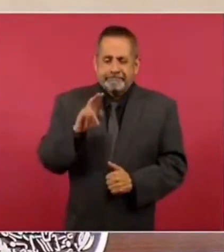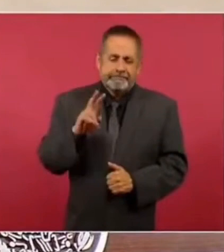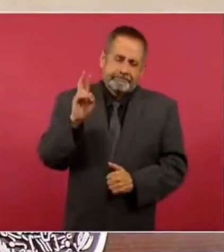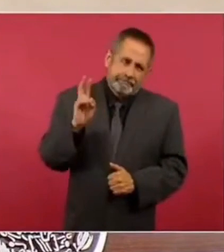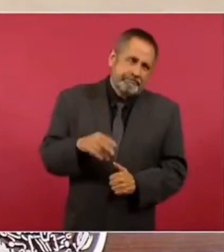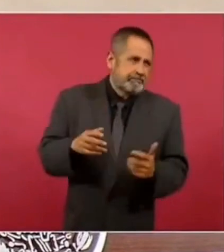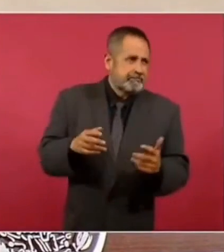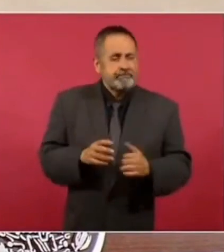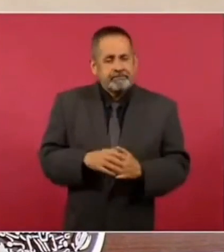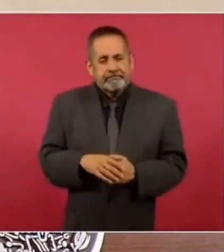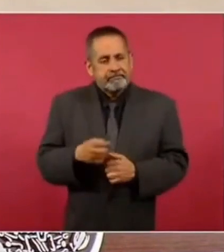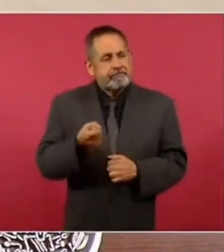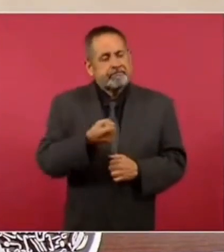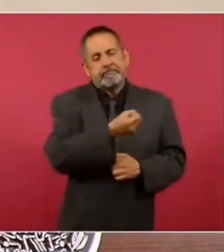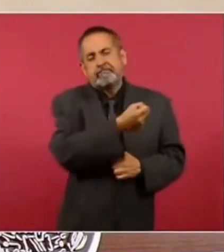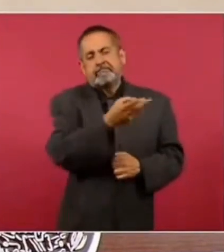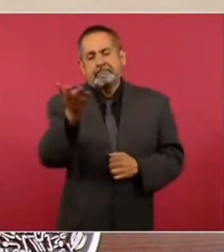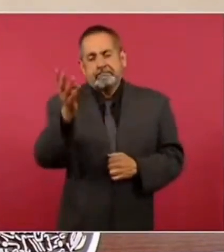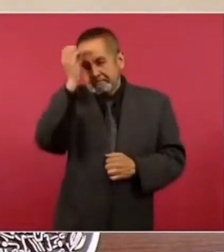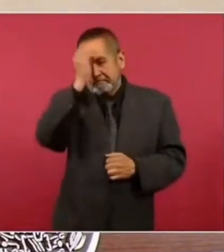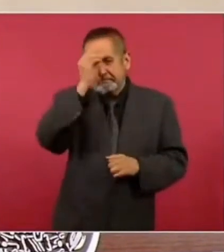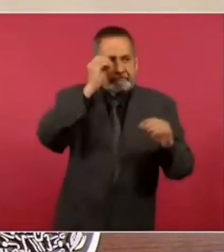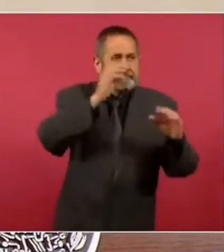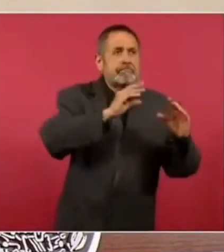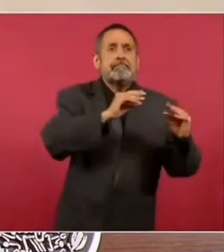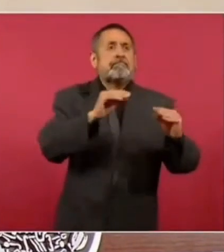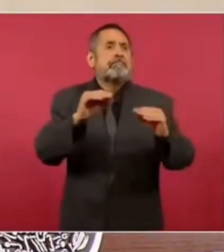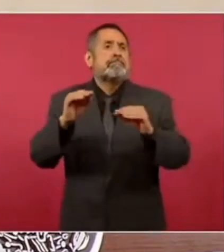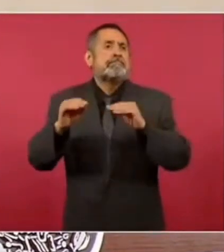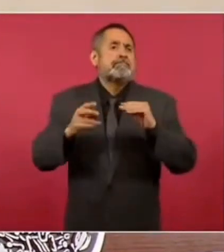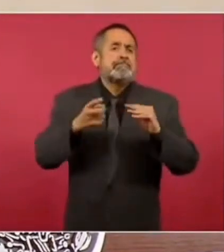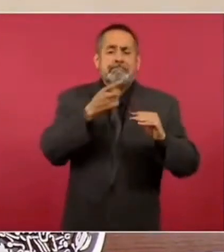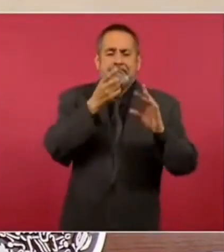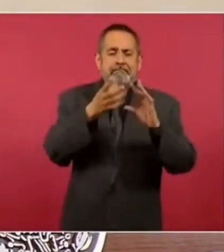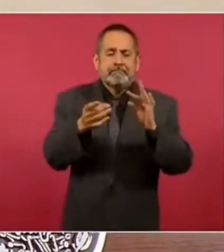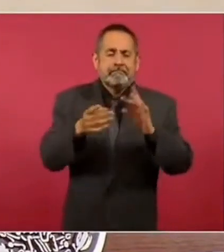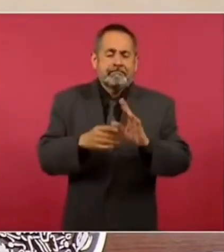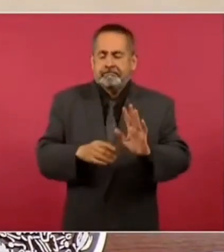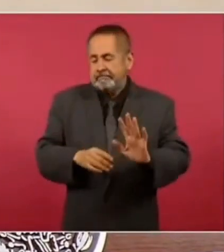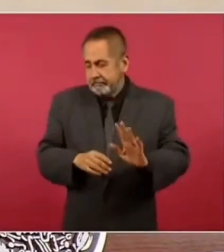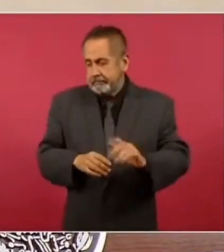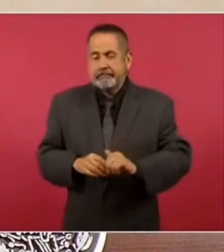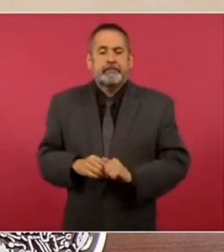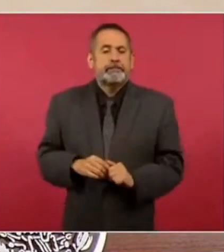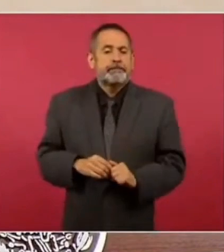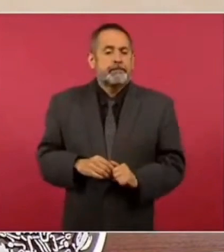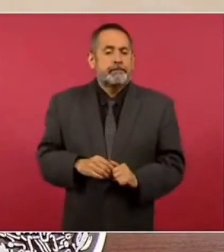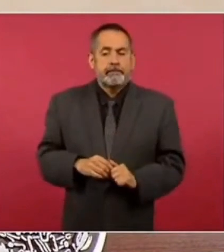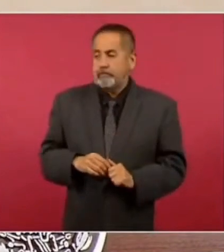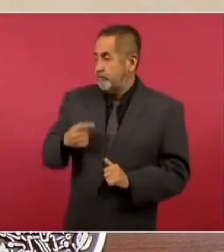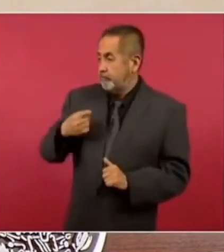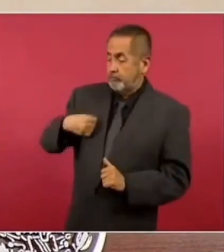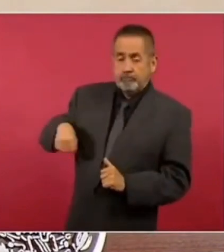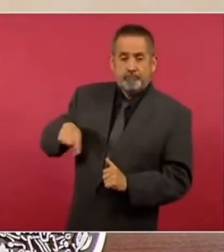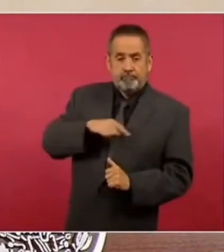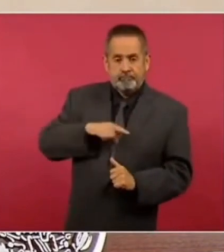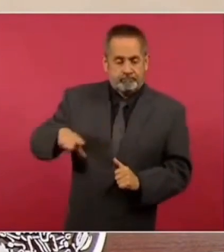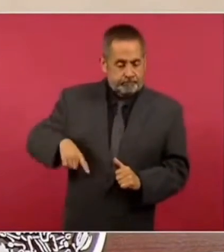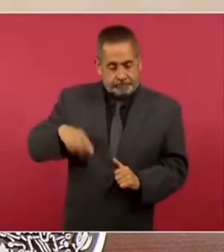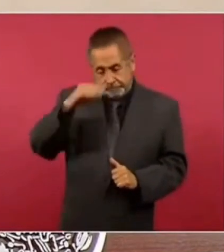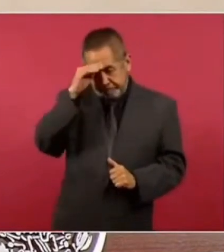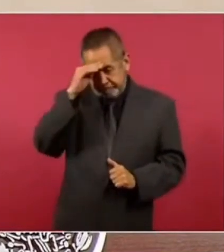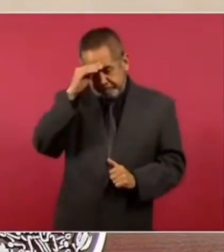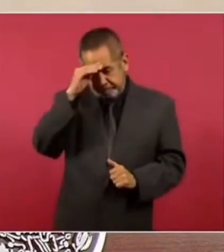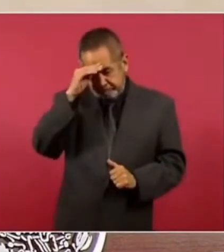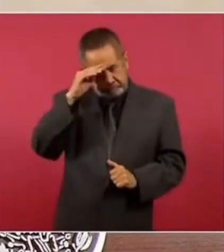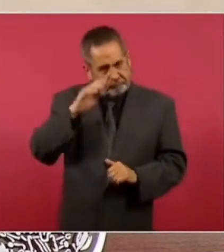manifestado muchas opiniones. Nosotros consideramos que fue